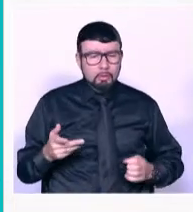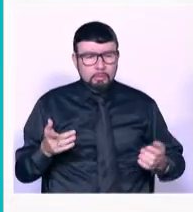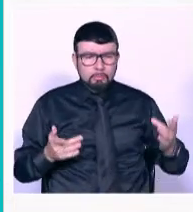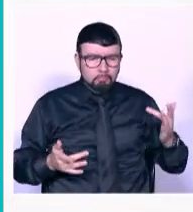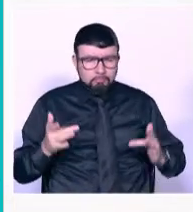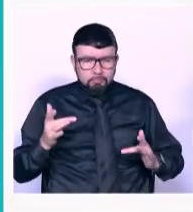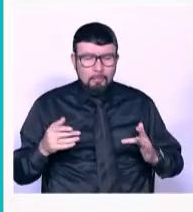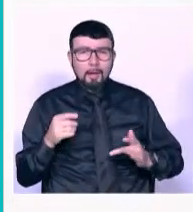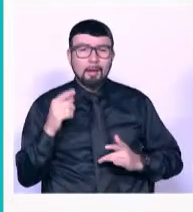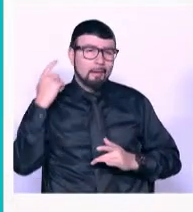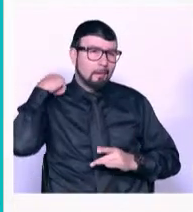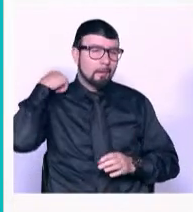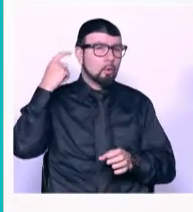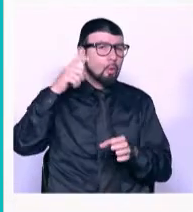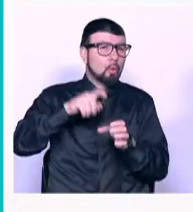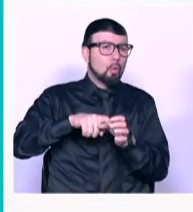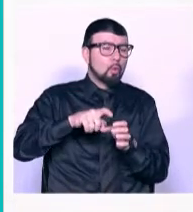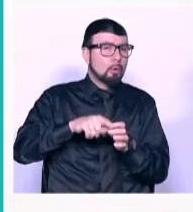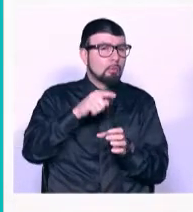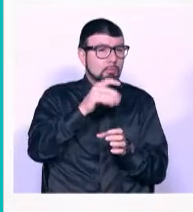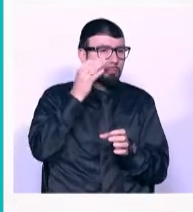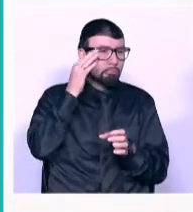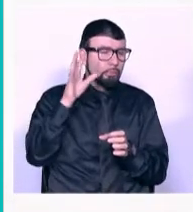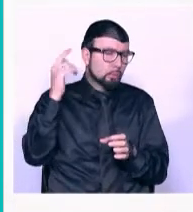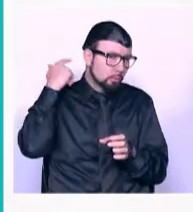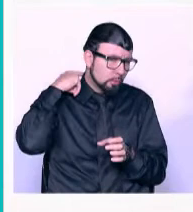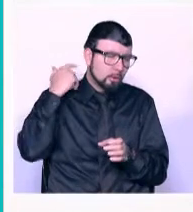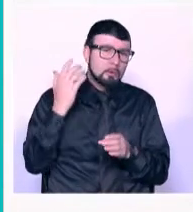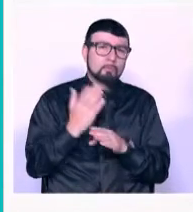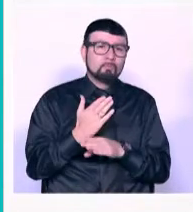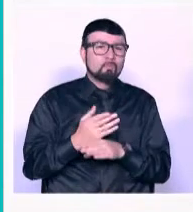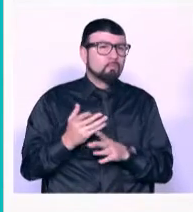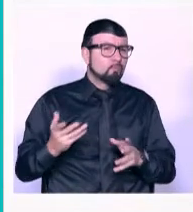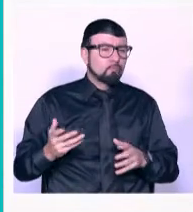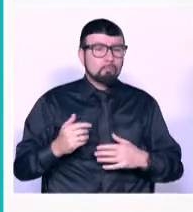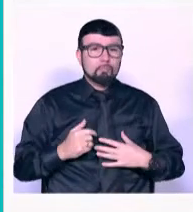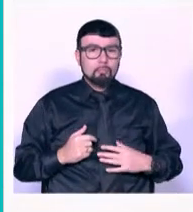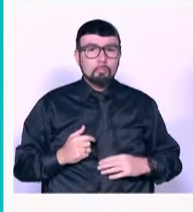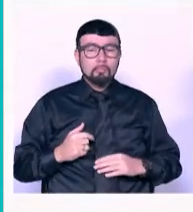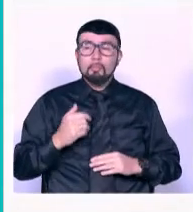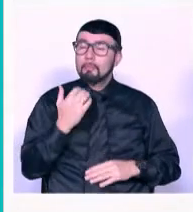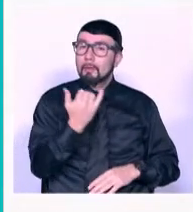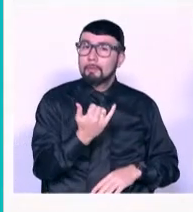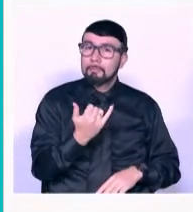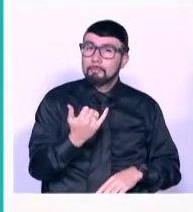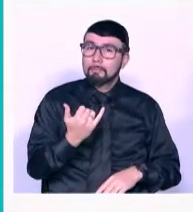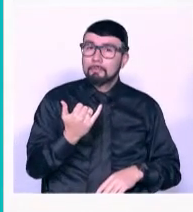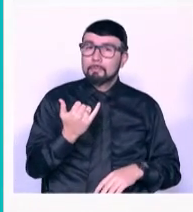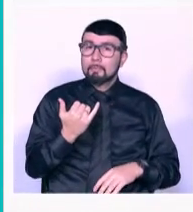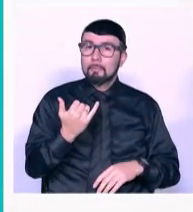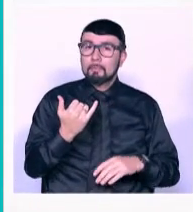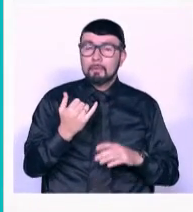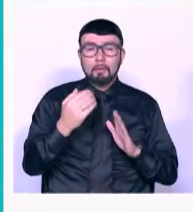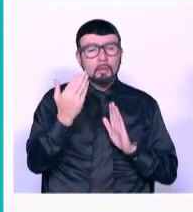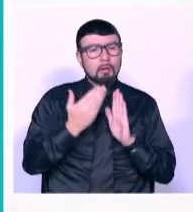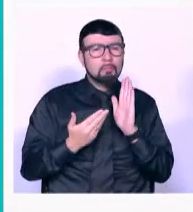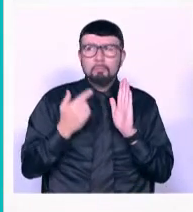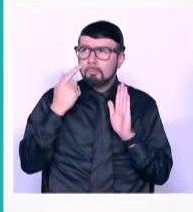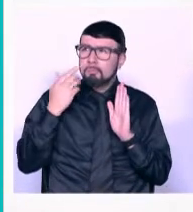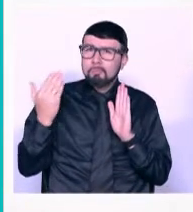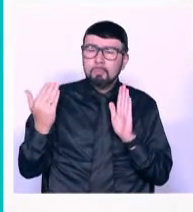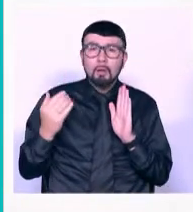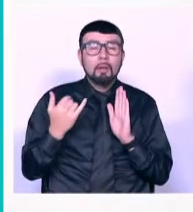con la columna cervical, la parte posterior. En esta diapositiva estamos viendo un paciente que tiene